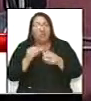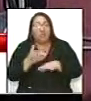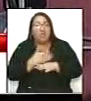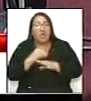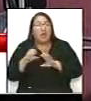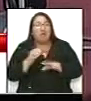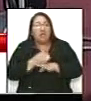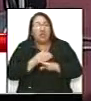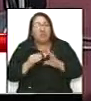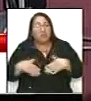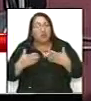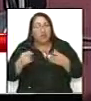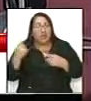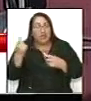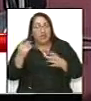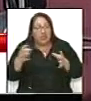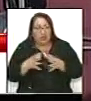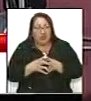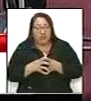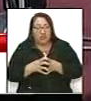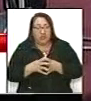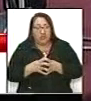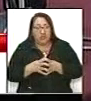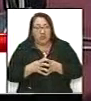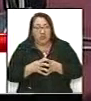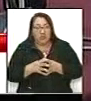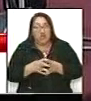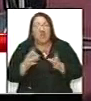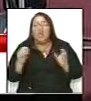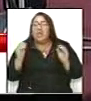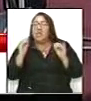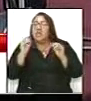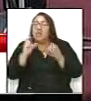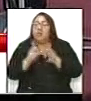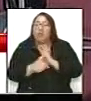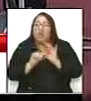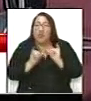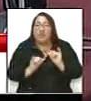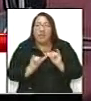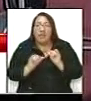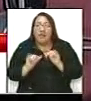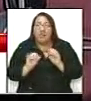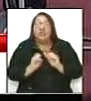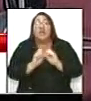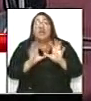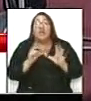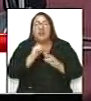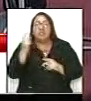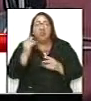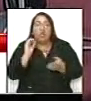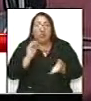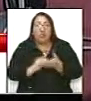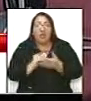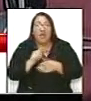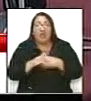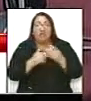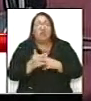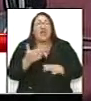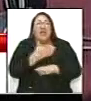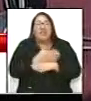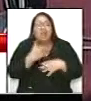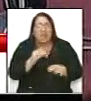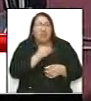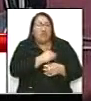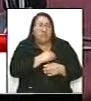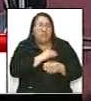existiera esa posibilidad en genérico, y lo que terminó quedando absolutamente claro es que solamente se aplica a los que fueron indultados